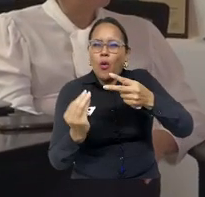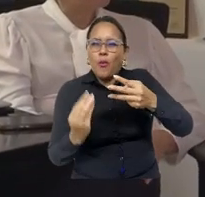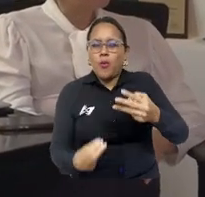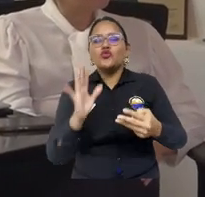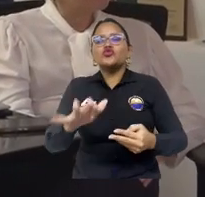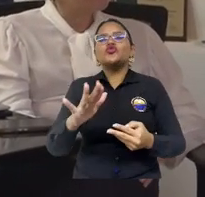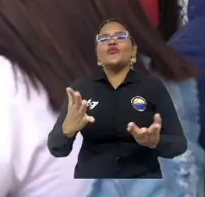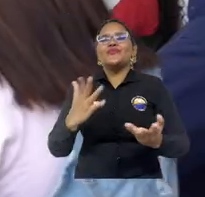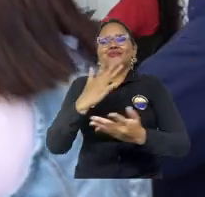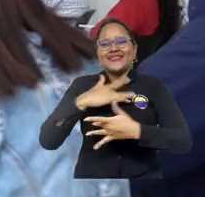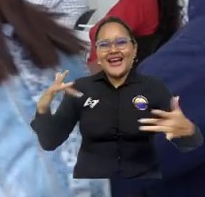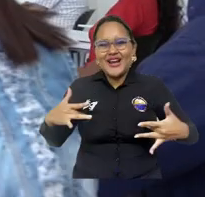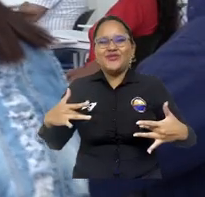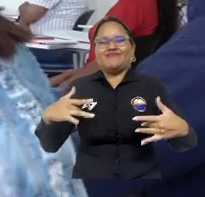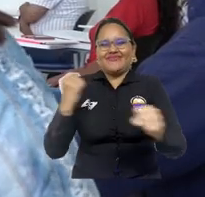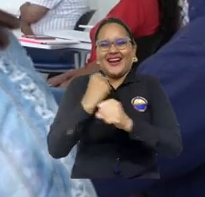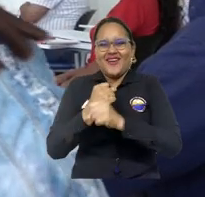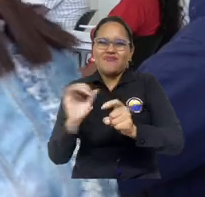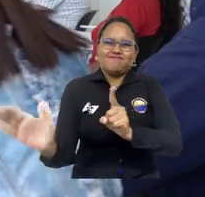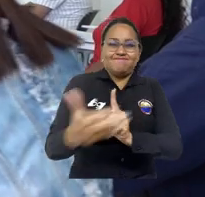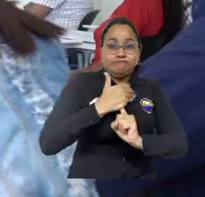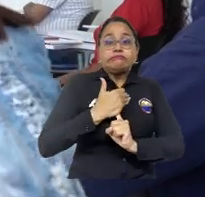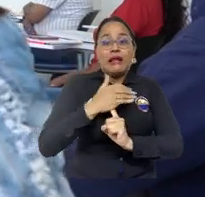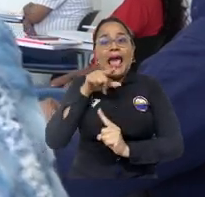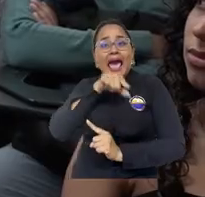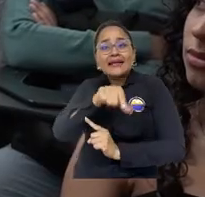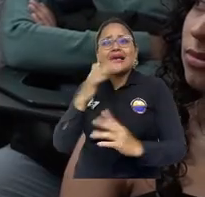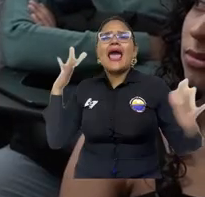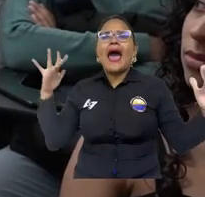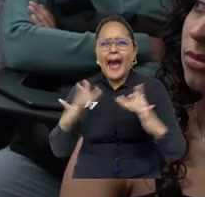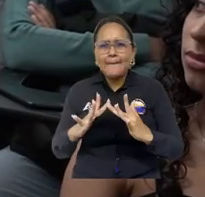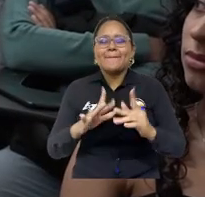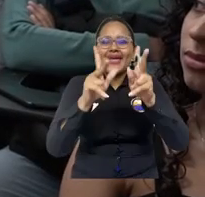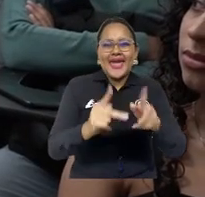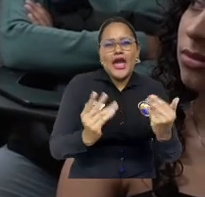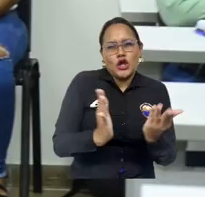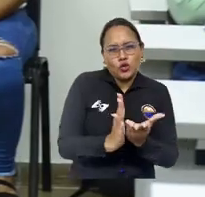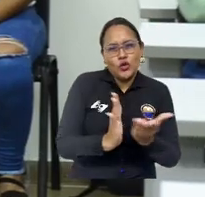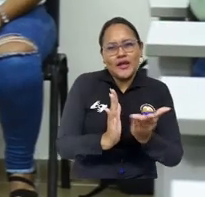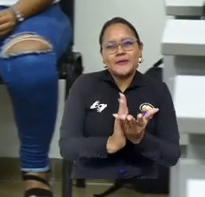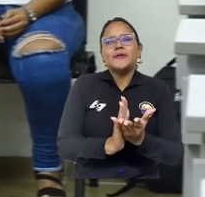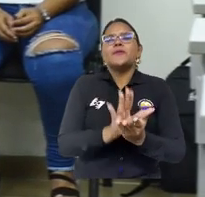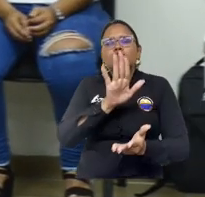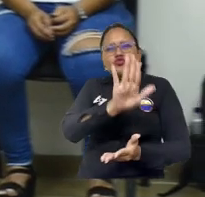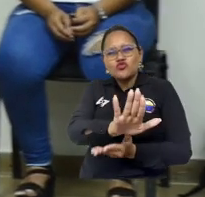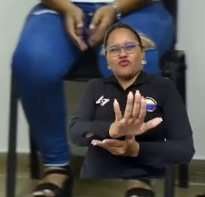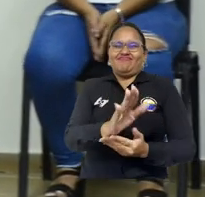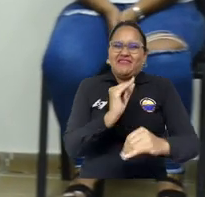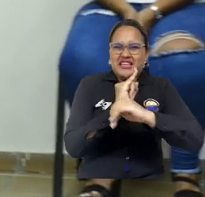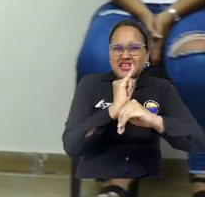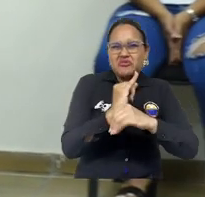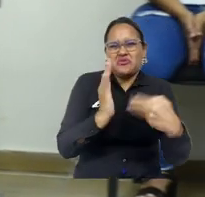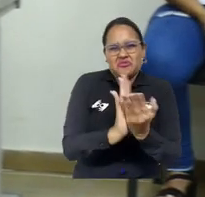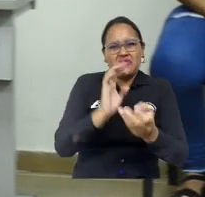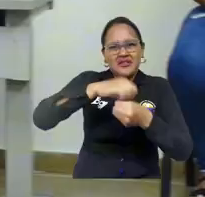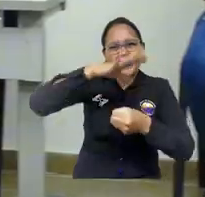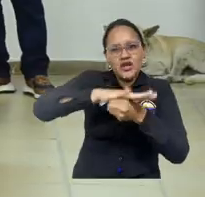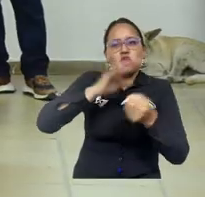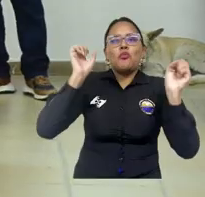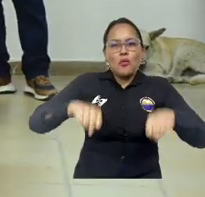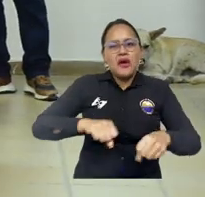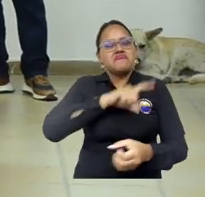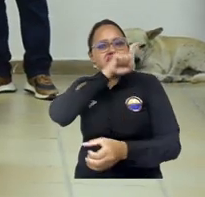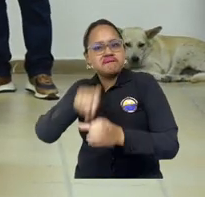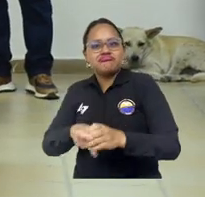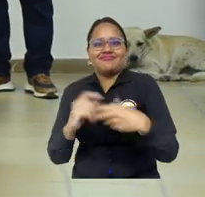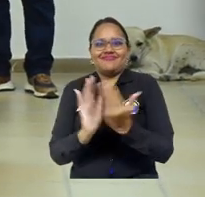ciclos propedéuticos de seguridad y salud en el trabajo, el cual permite formar también a estudiantes de media vocacional de instituciones